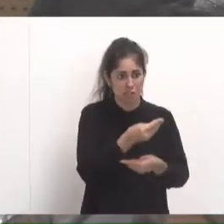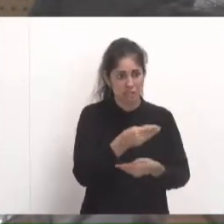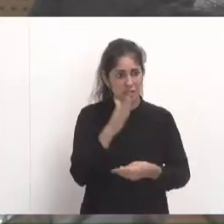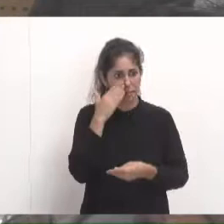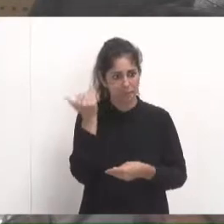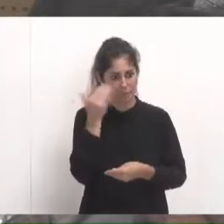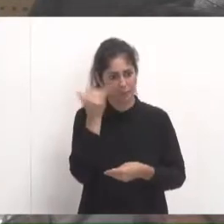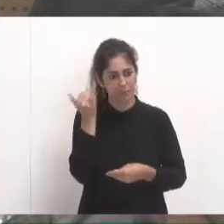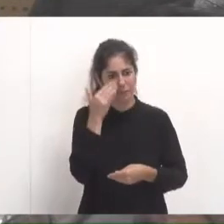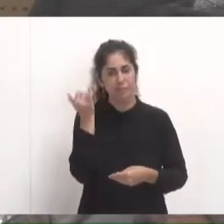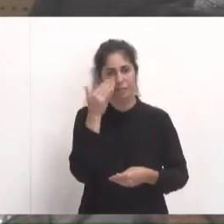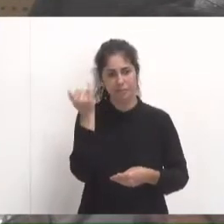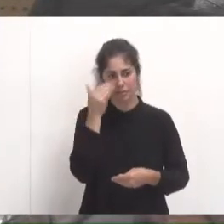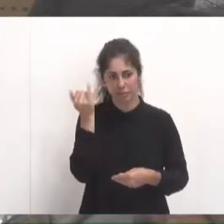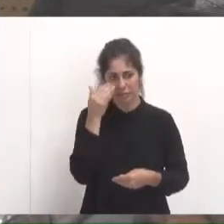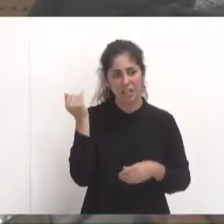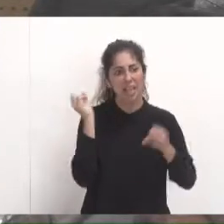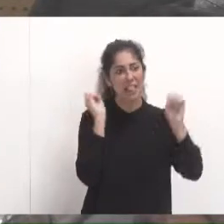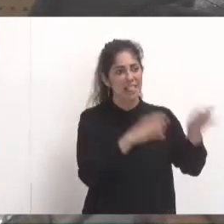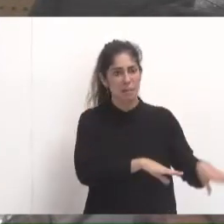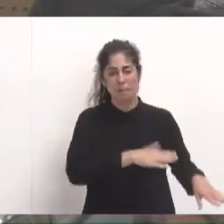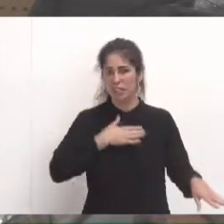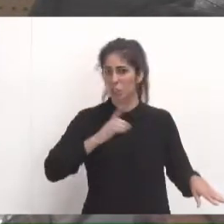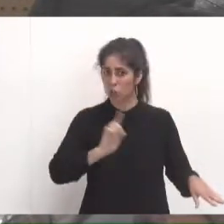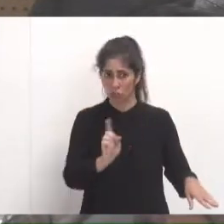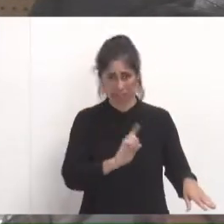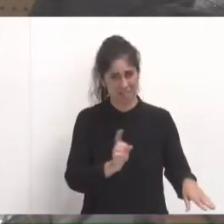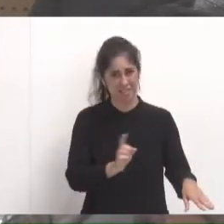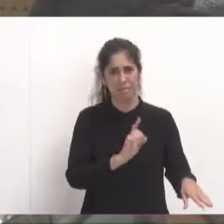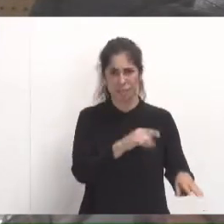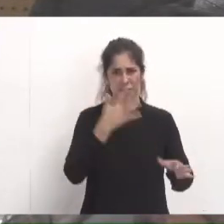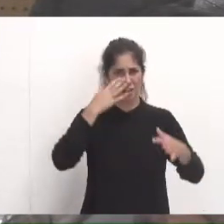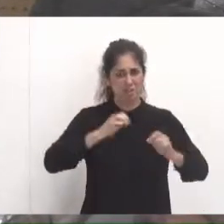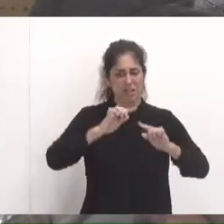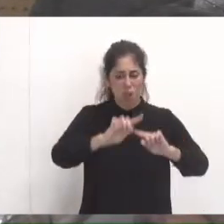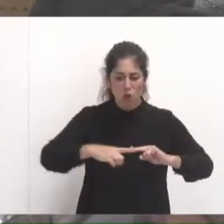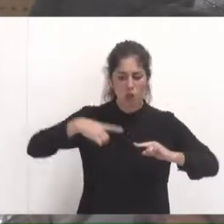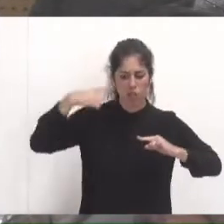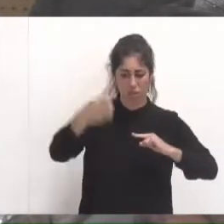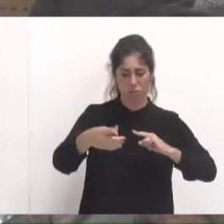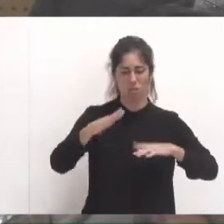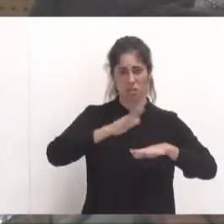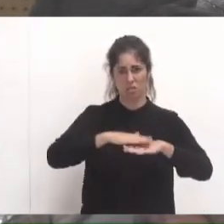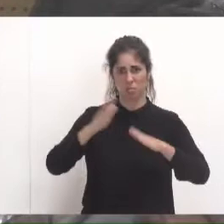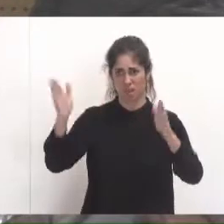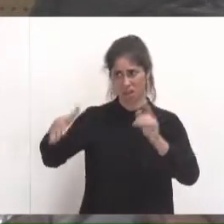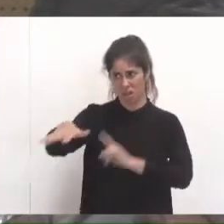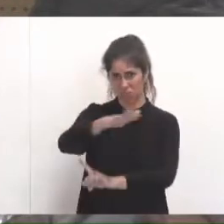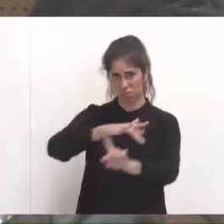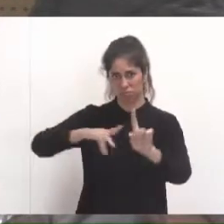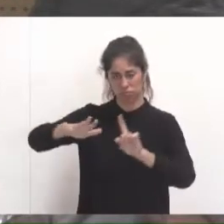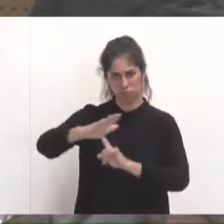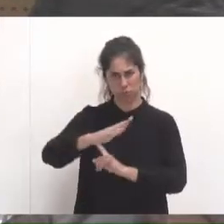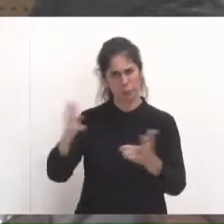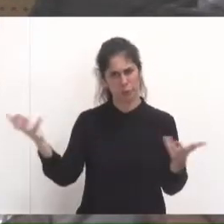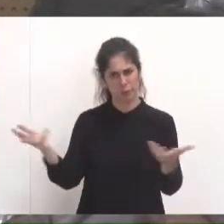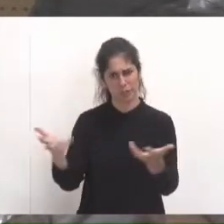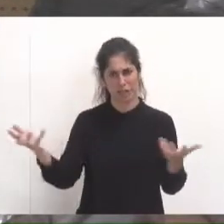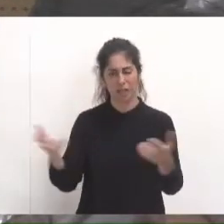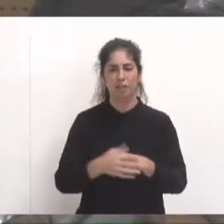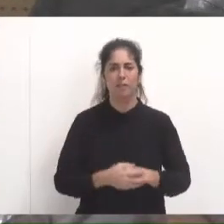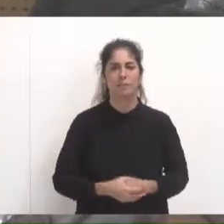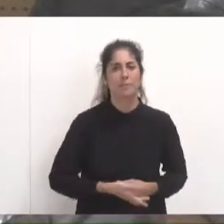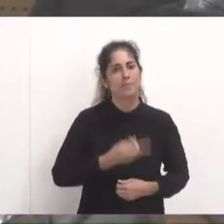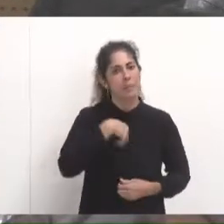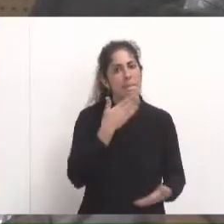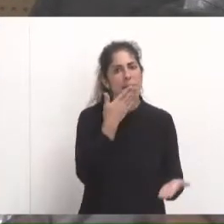cesarlo de su cargo de inmediato, ya que las consecuencias son graves para nuestro medio natural. Nuestro grupo político, hoy señor Manuel Martínez, le exigimos